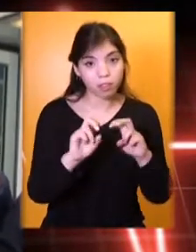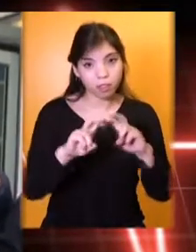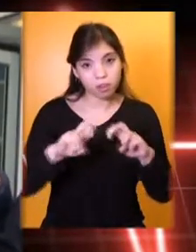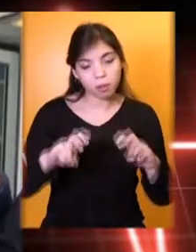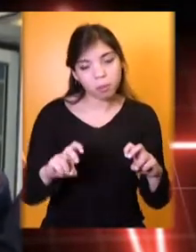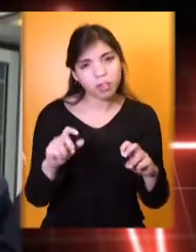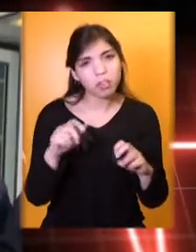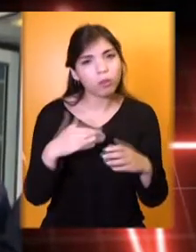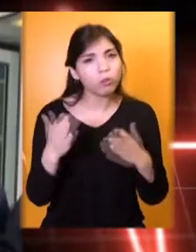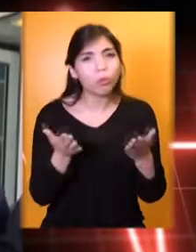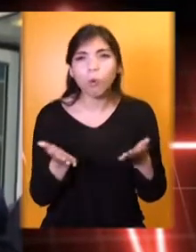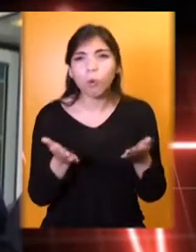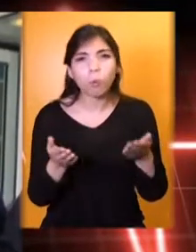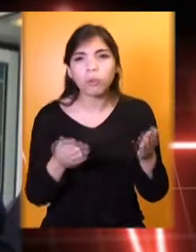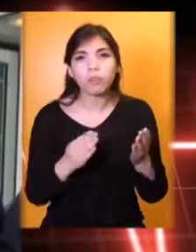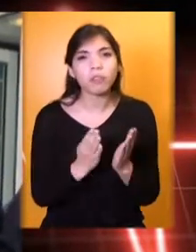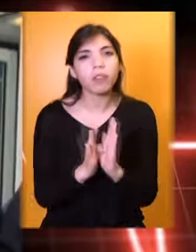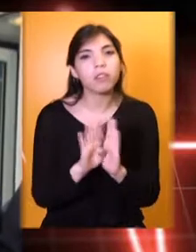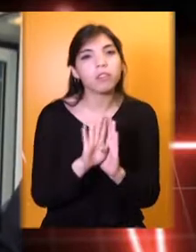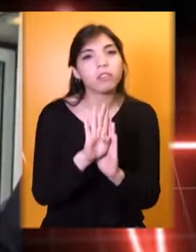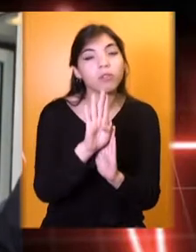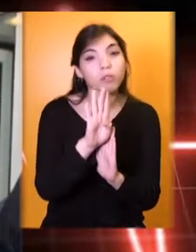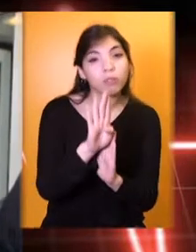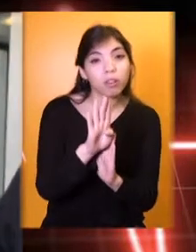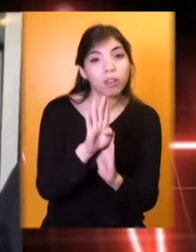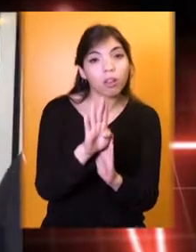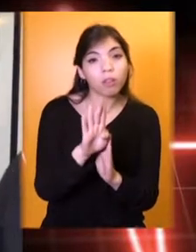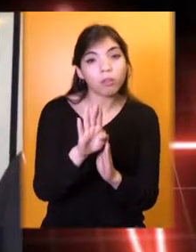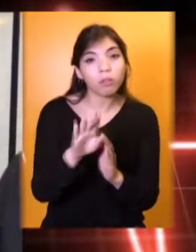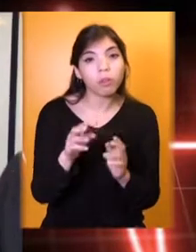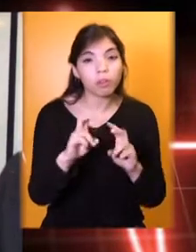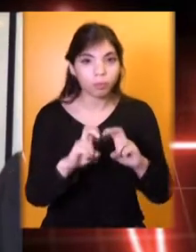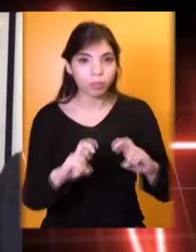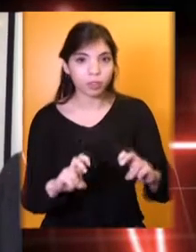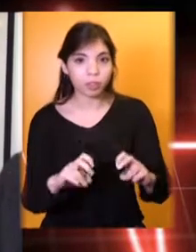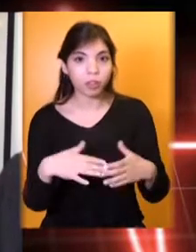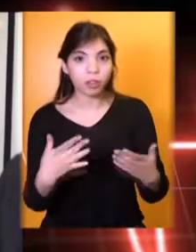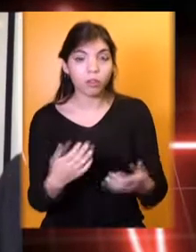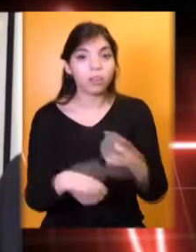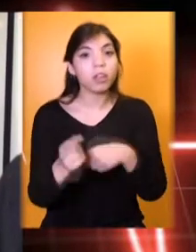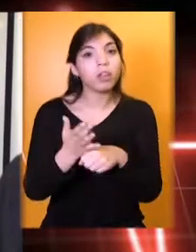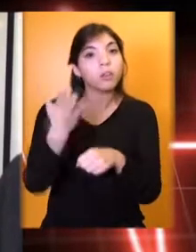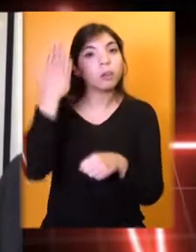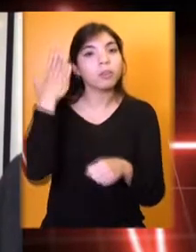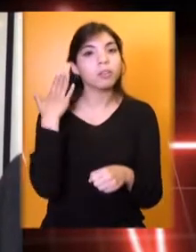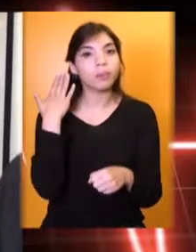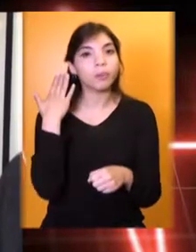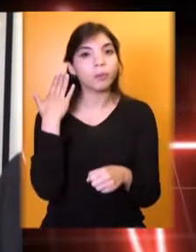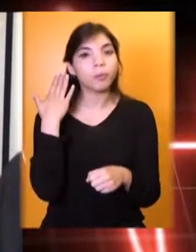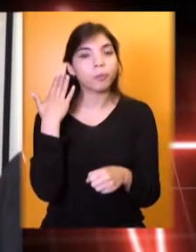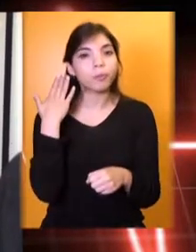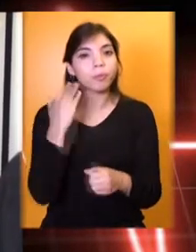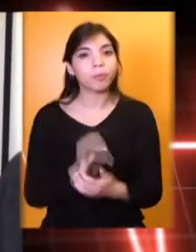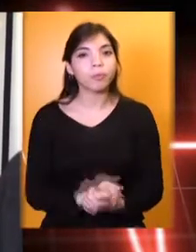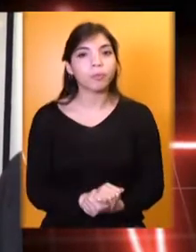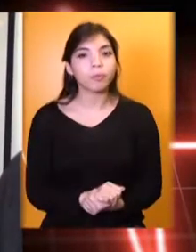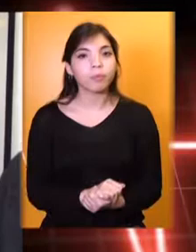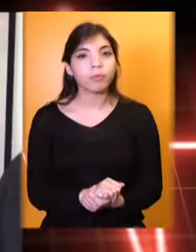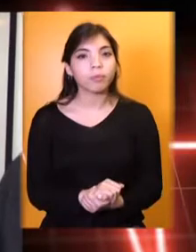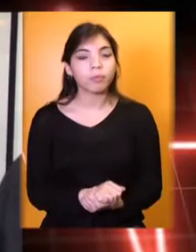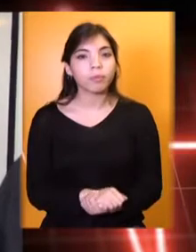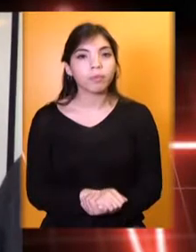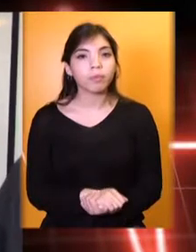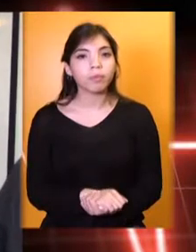se van desarrollando en distintos puntos de la región. Es por eso que el año pasado, a mediados del año pasado, precisamente y en